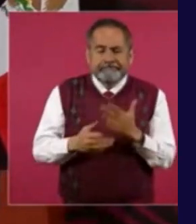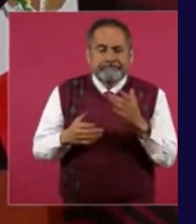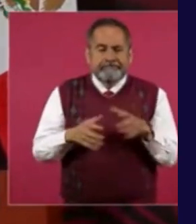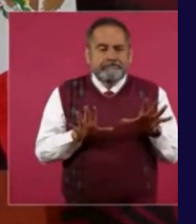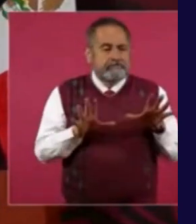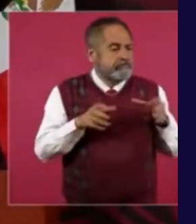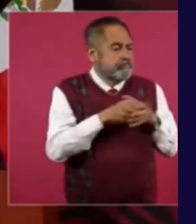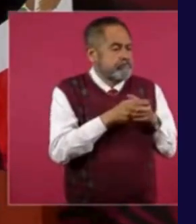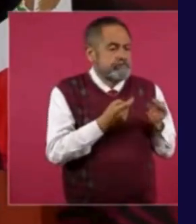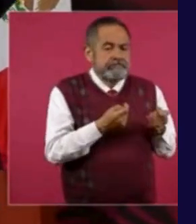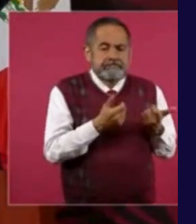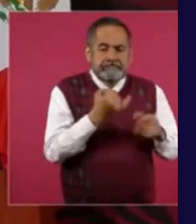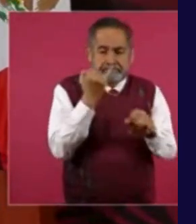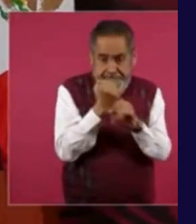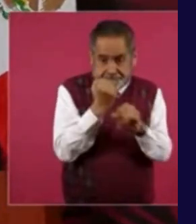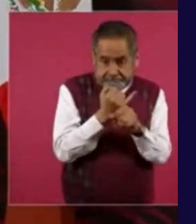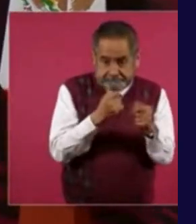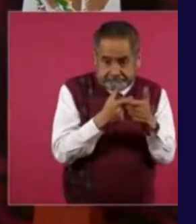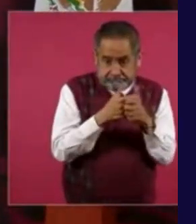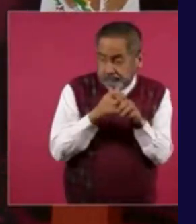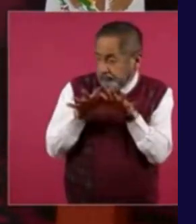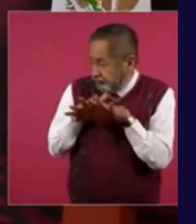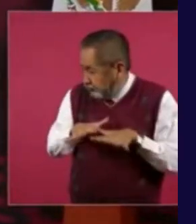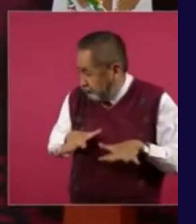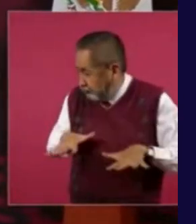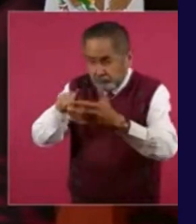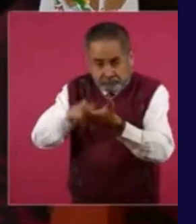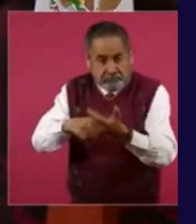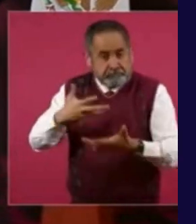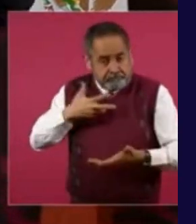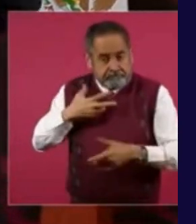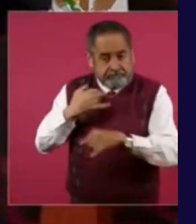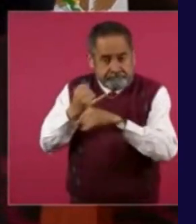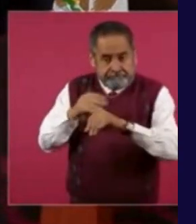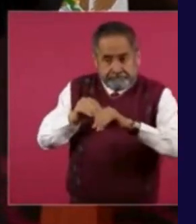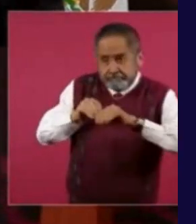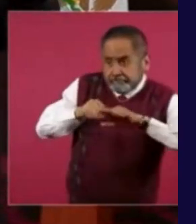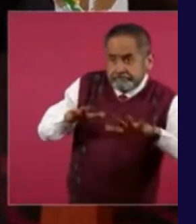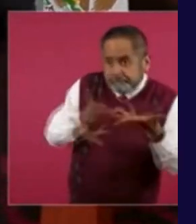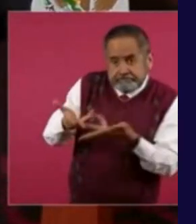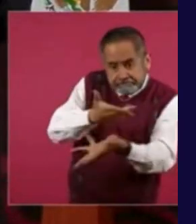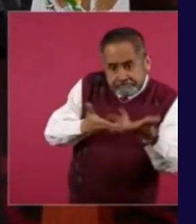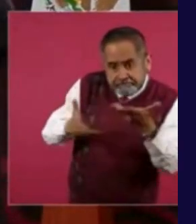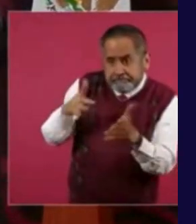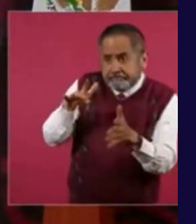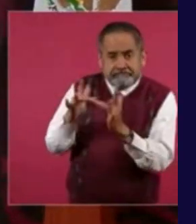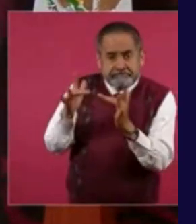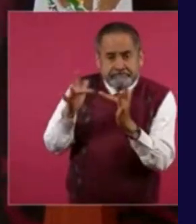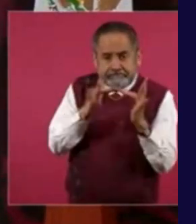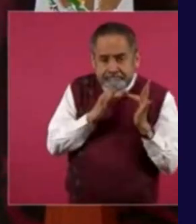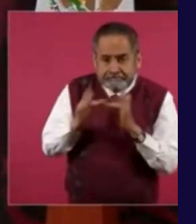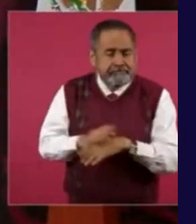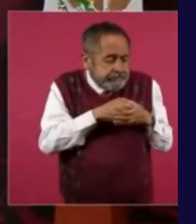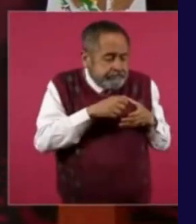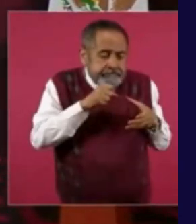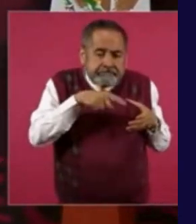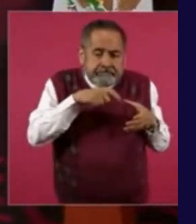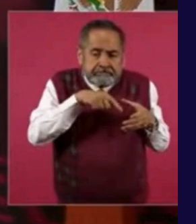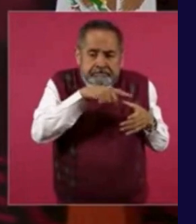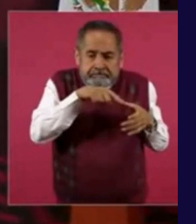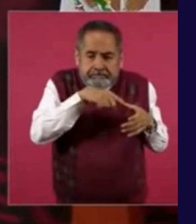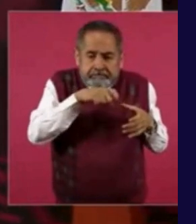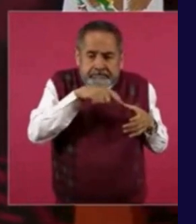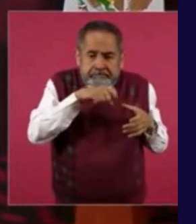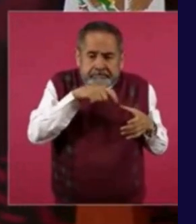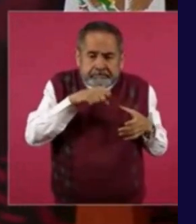nacional además anunció que al regreso de los atletas serán recibidos en Palacio Nacional y se les otorgarán recursos